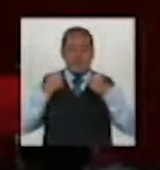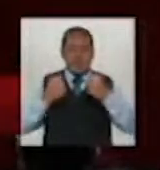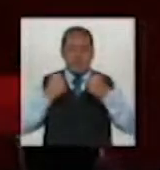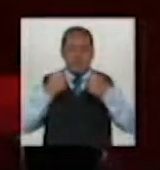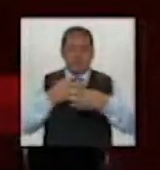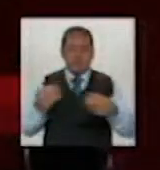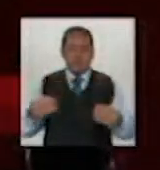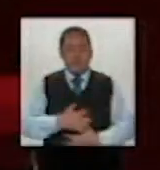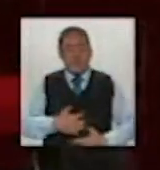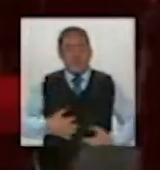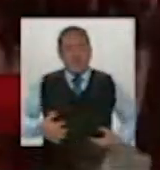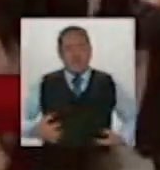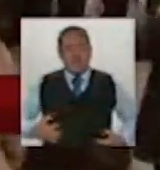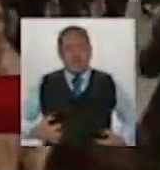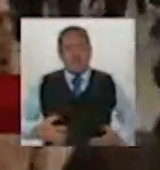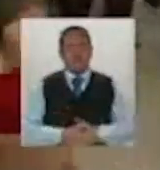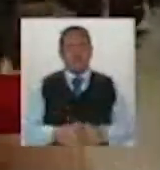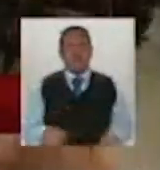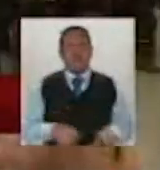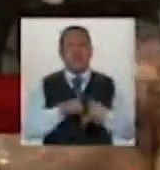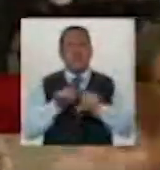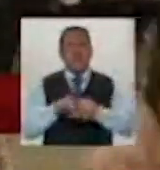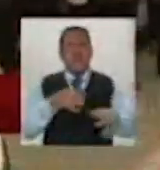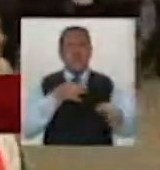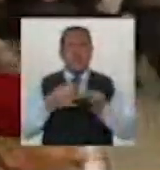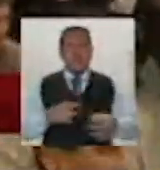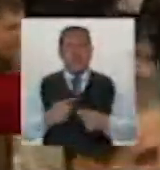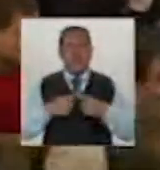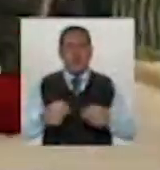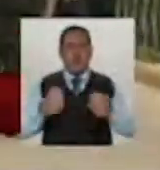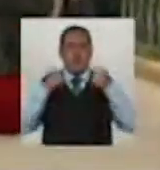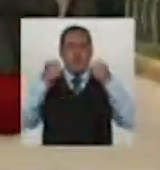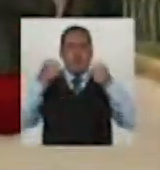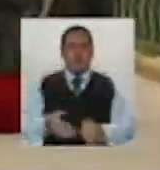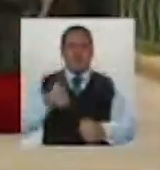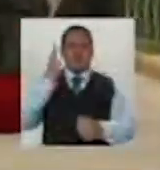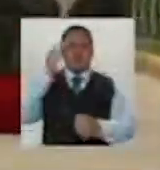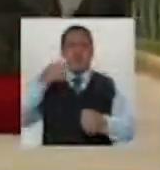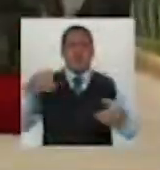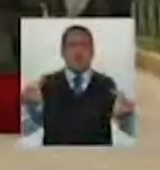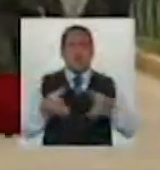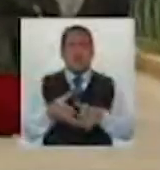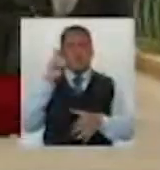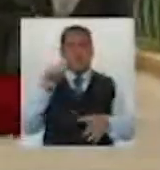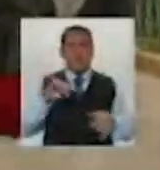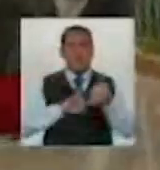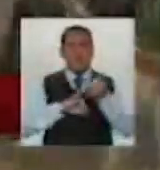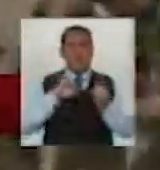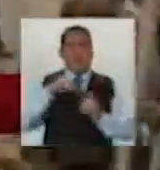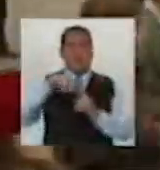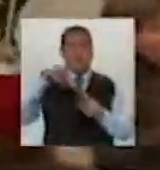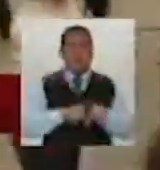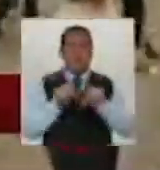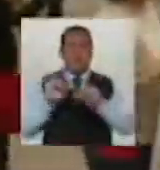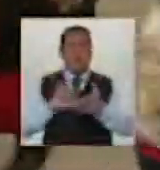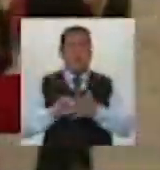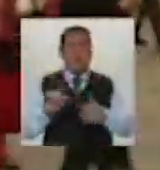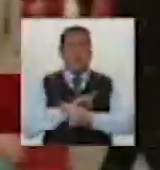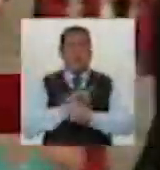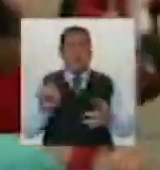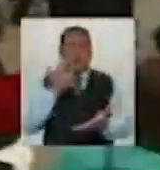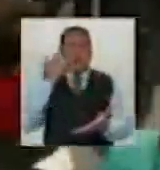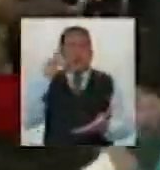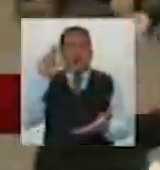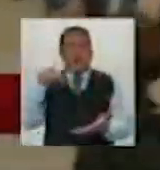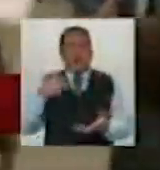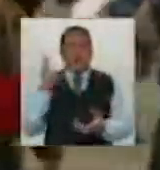contra la desnutrición. Se refirió además a la huelga convocada por el SUTEP, manifestando que no existen razones para